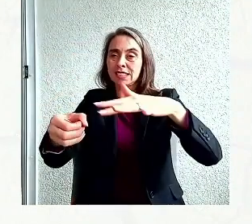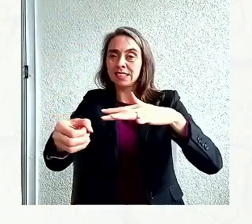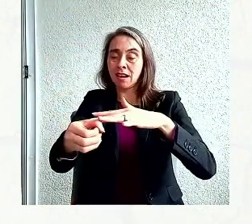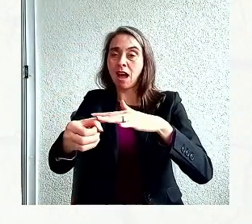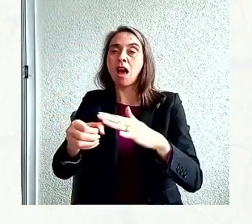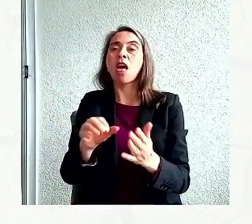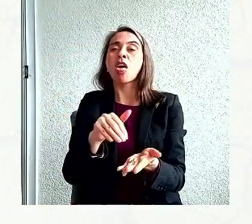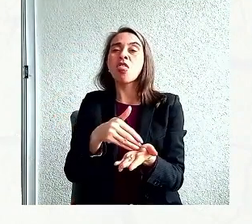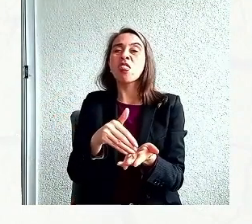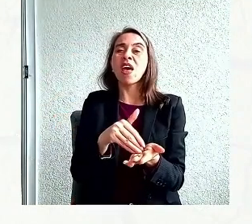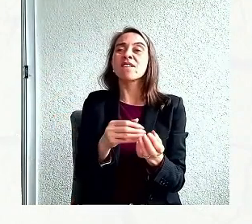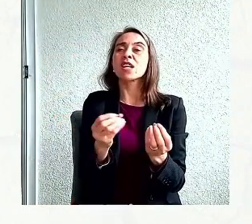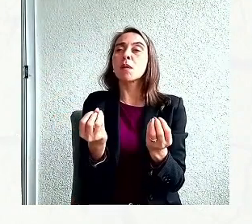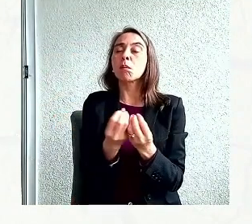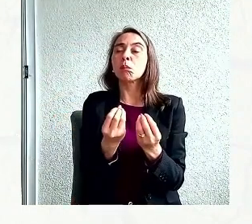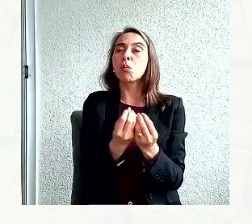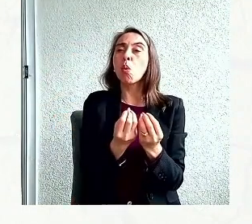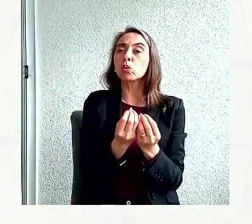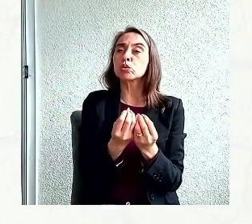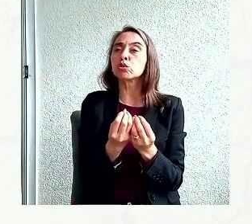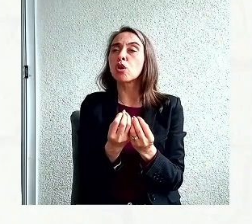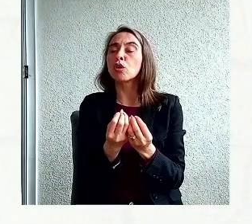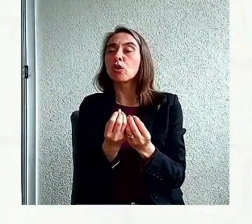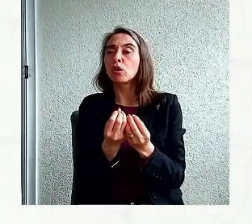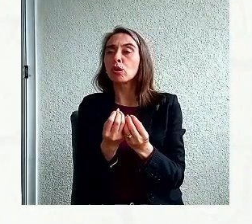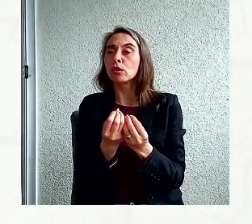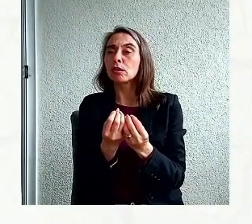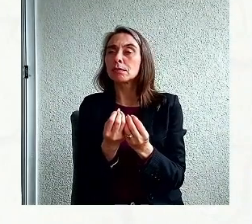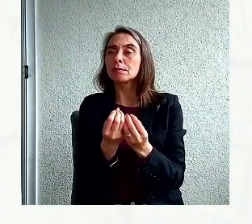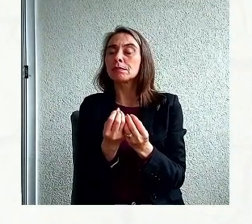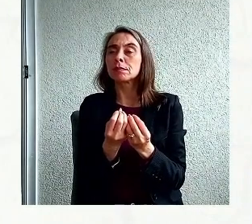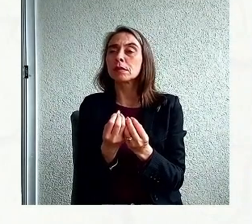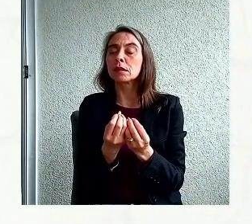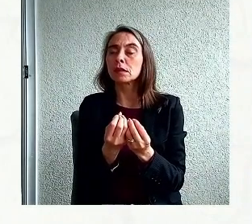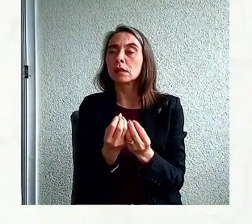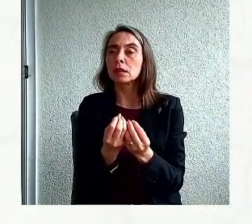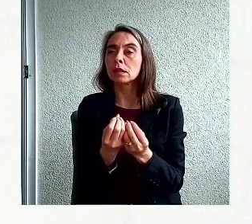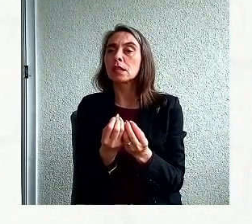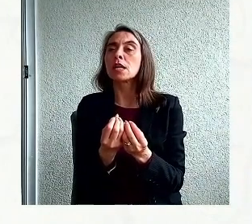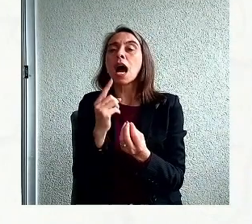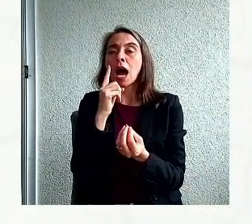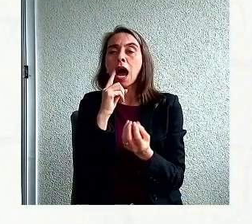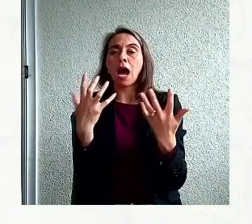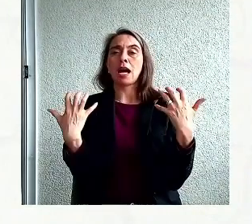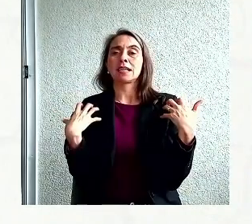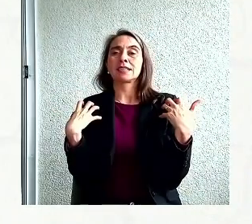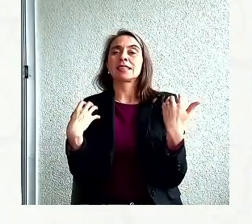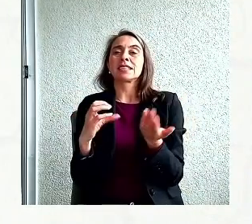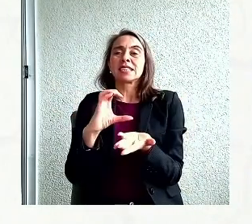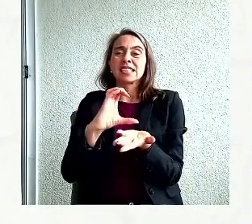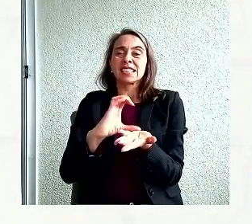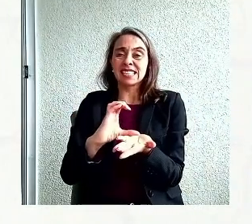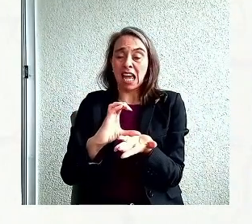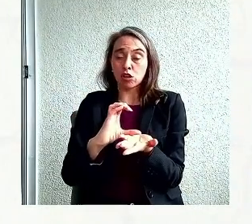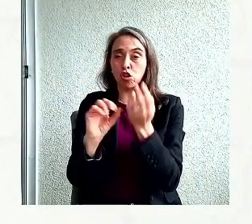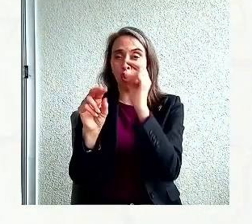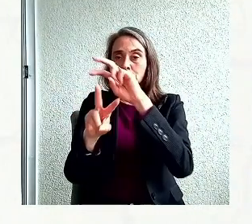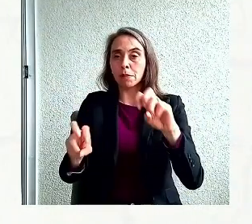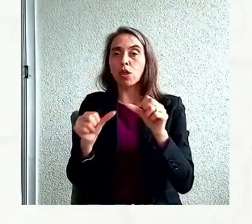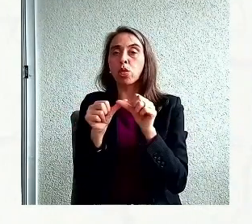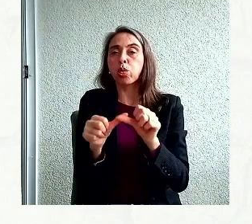por centros que tienen vidas cortas de tiempo, por lo tanto las series de tiempo comienzan y acaban, etc. Lo